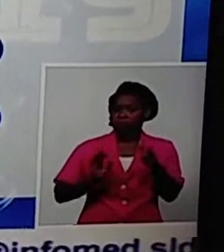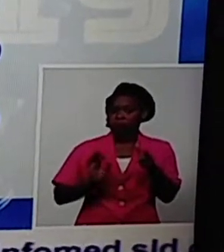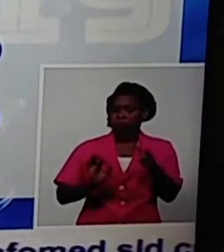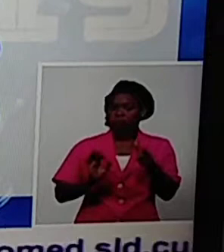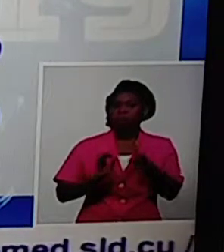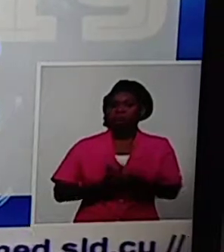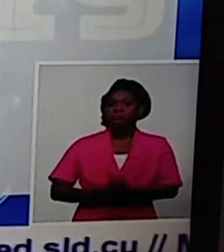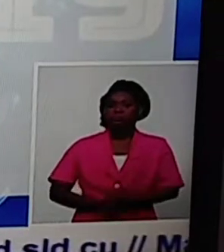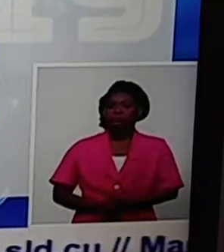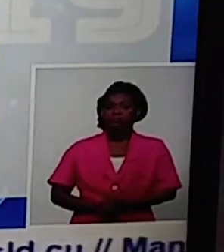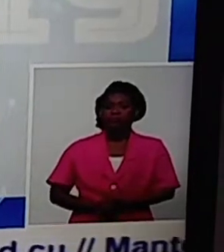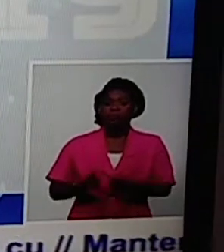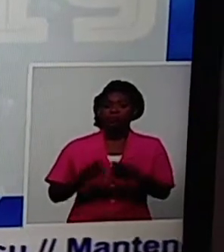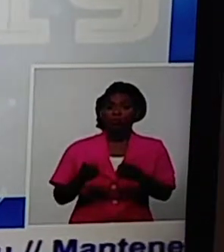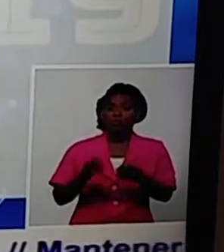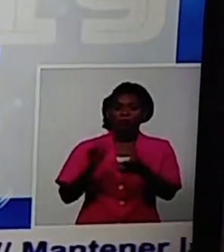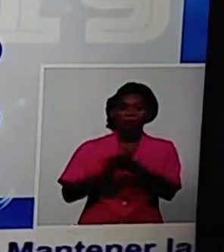lo